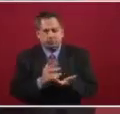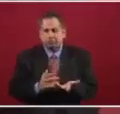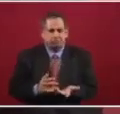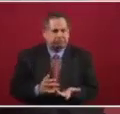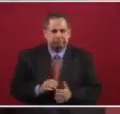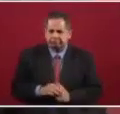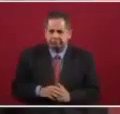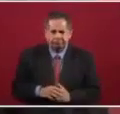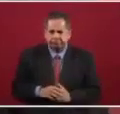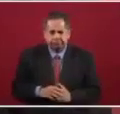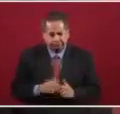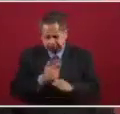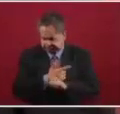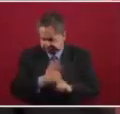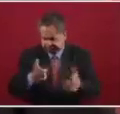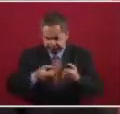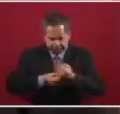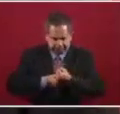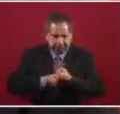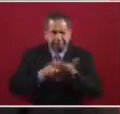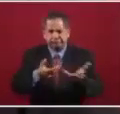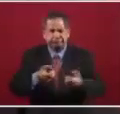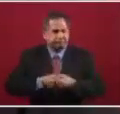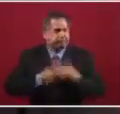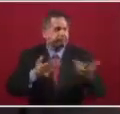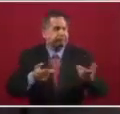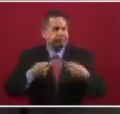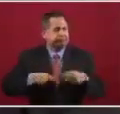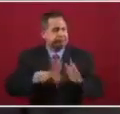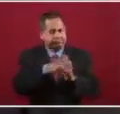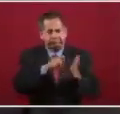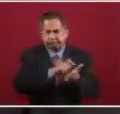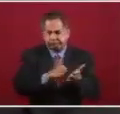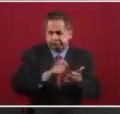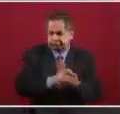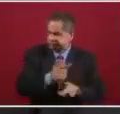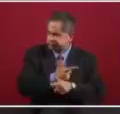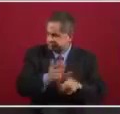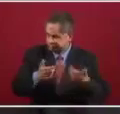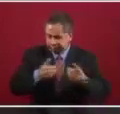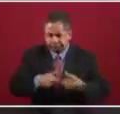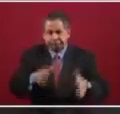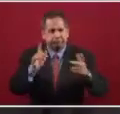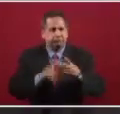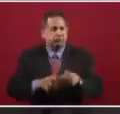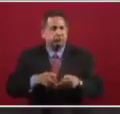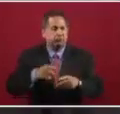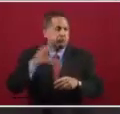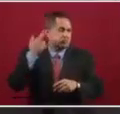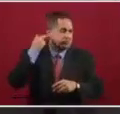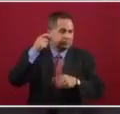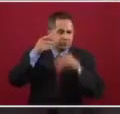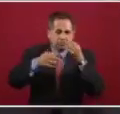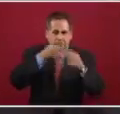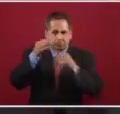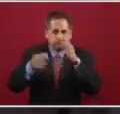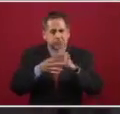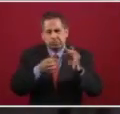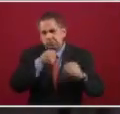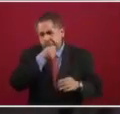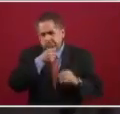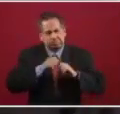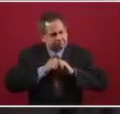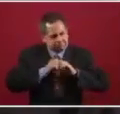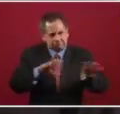de manifestación de un periodista, de un conductor de radio.